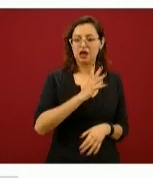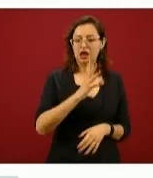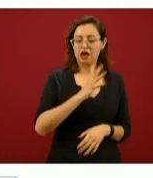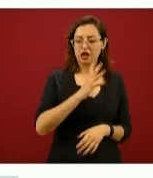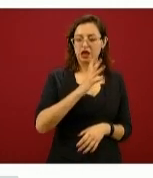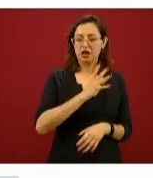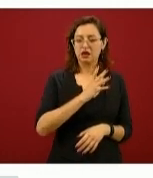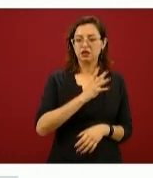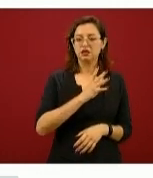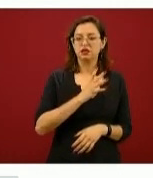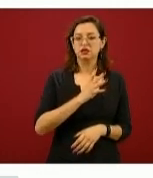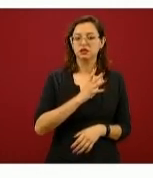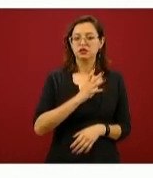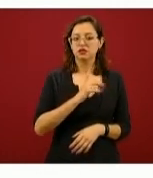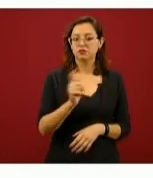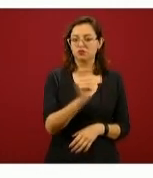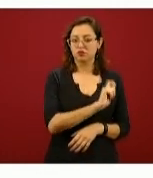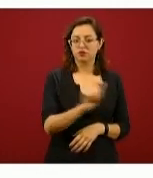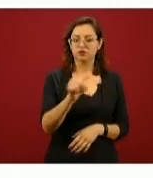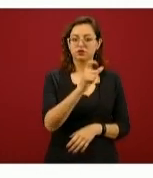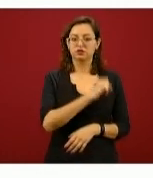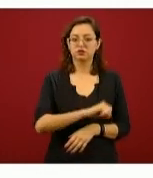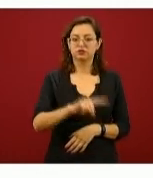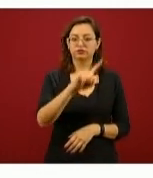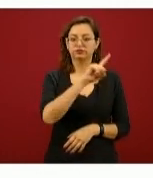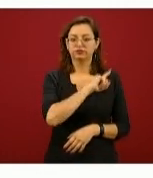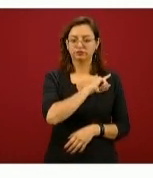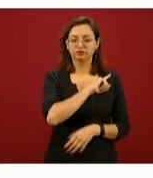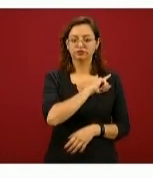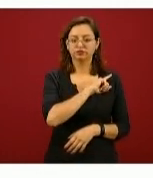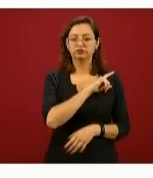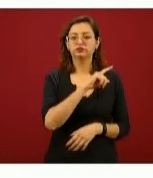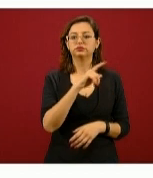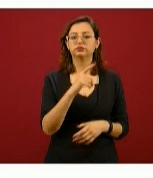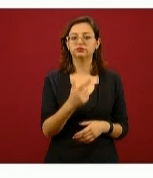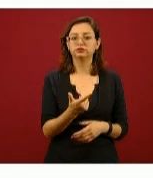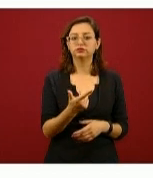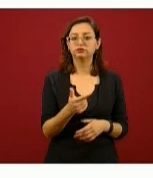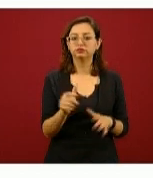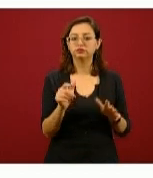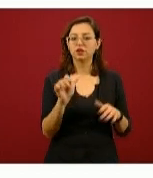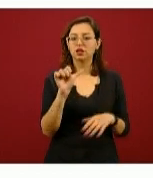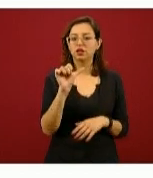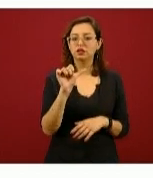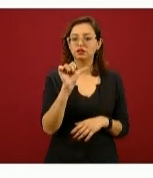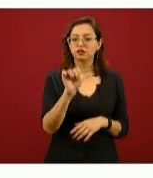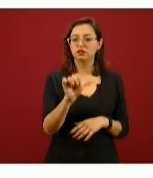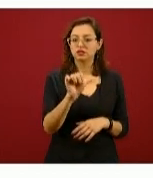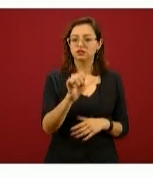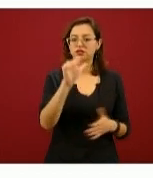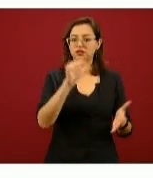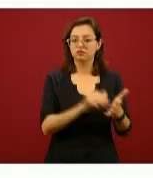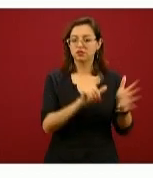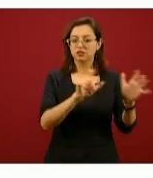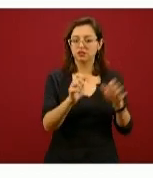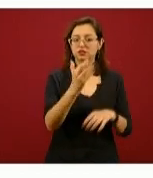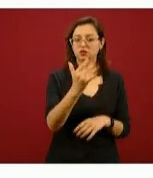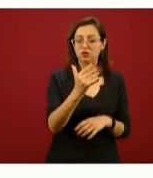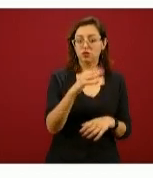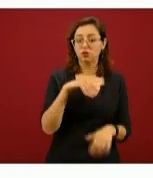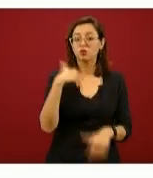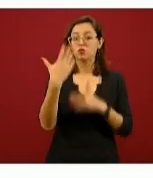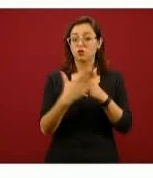con el que existe, el personal profesional de la salud por contratar, haciendo un total para la aplicación del plan de